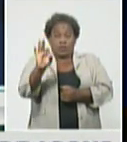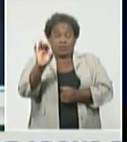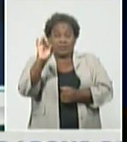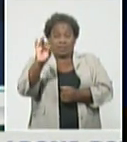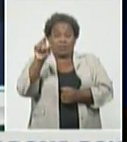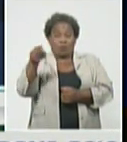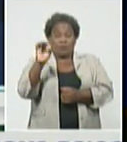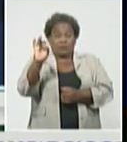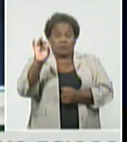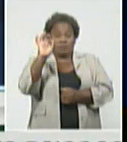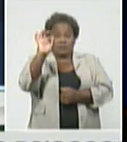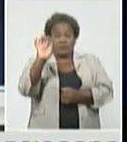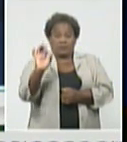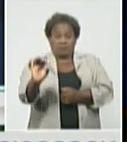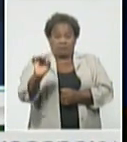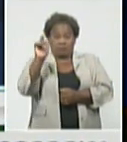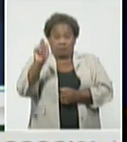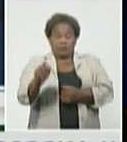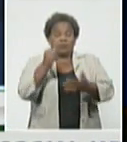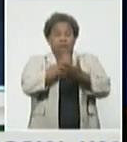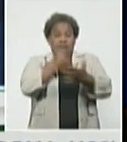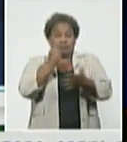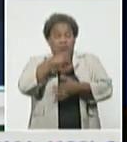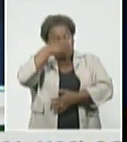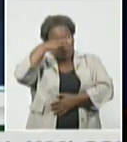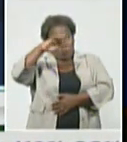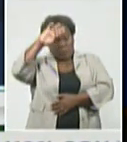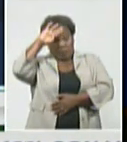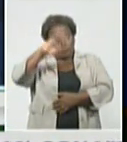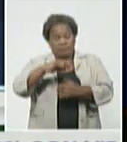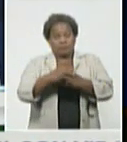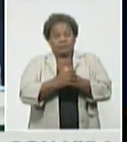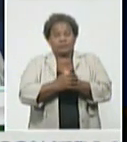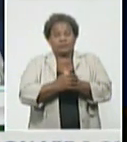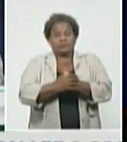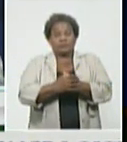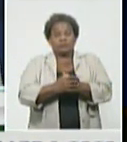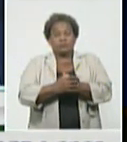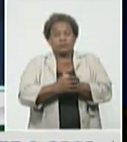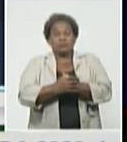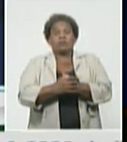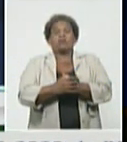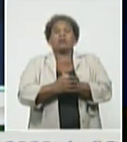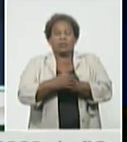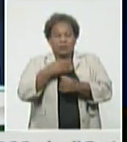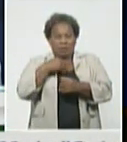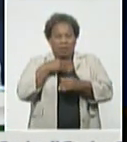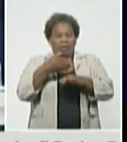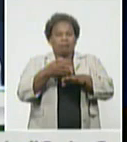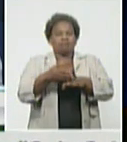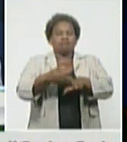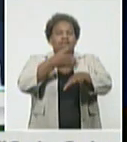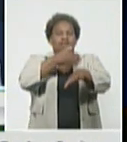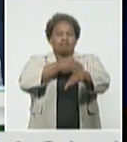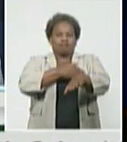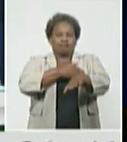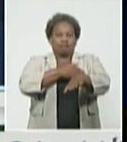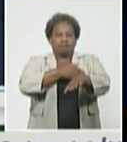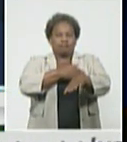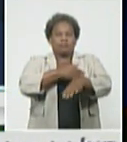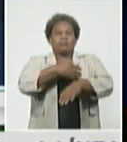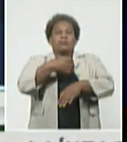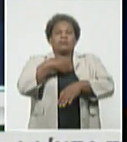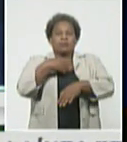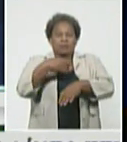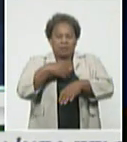87,7% de todos los casos diagnosticados en Cuba, pues, tiene como antecedente, tiene como elemento